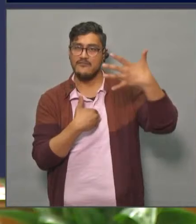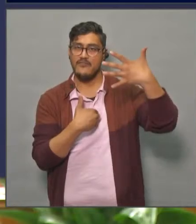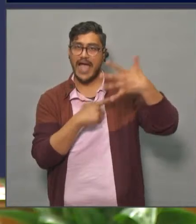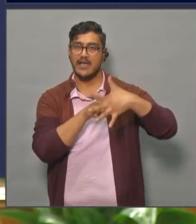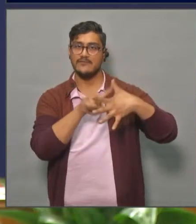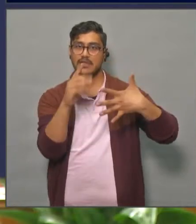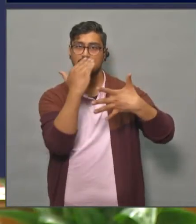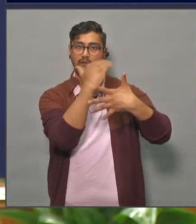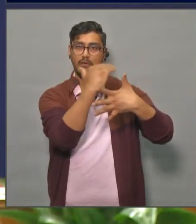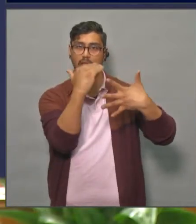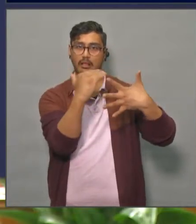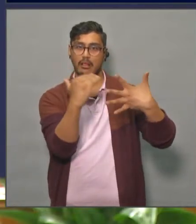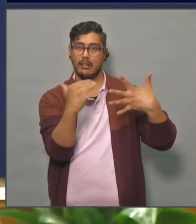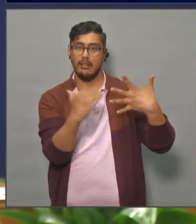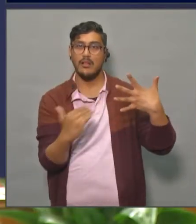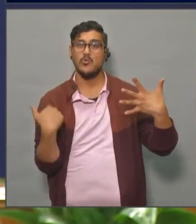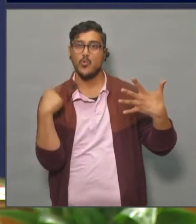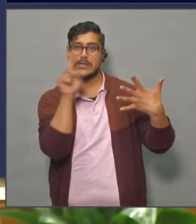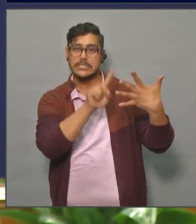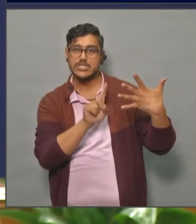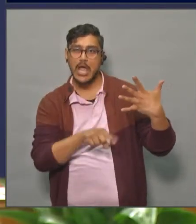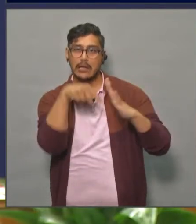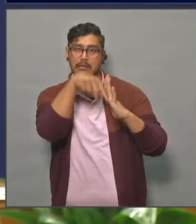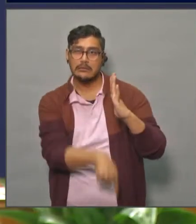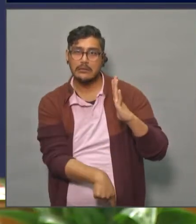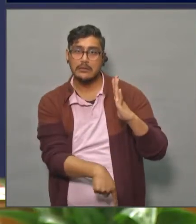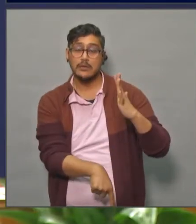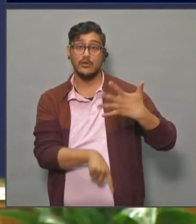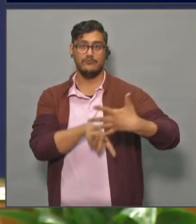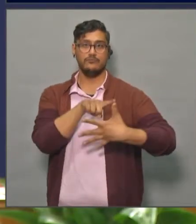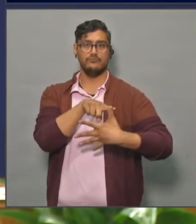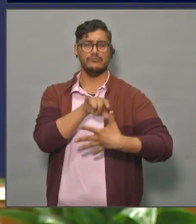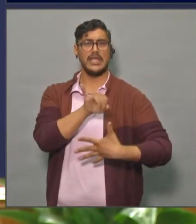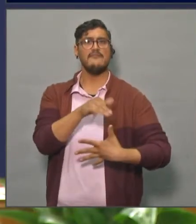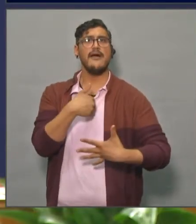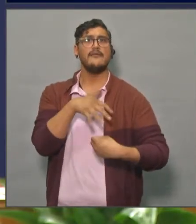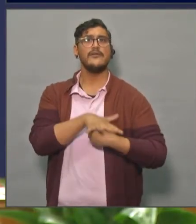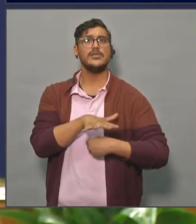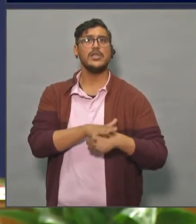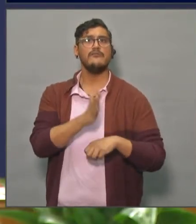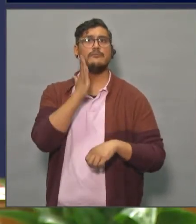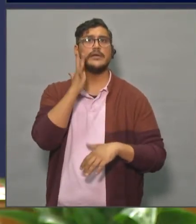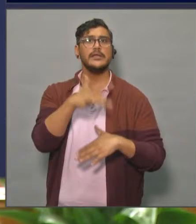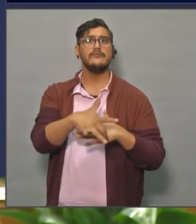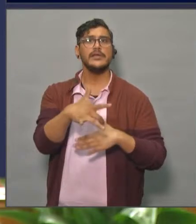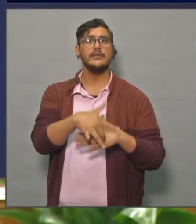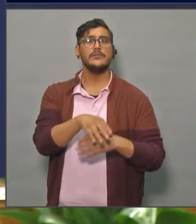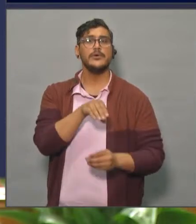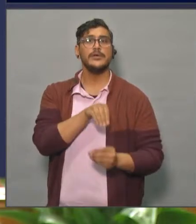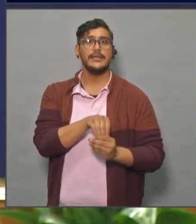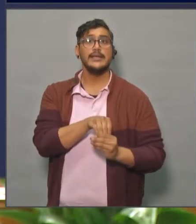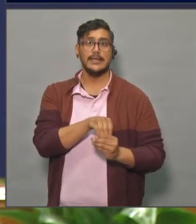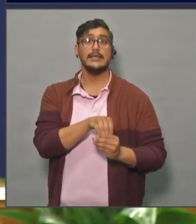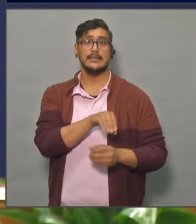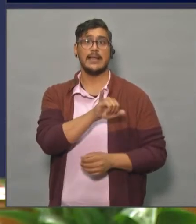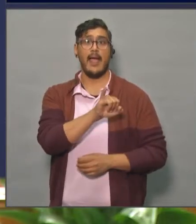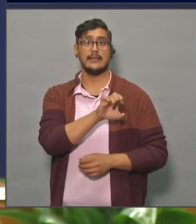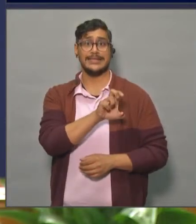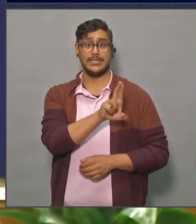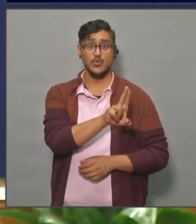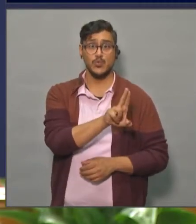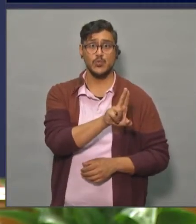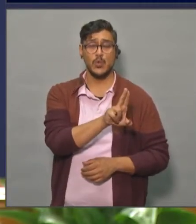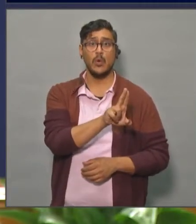cerca. Primero, si tenemos suficientes camas disponibles en nuestras unidades de